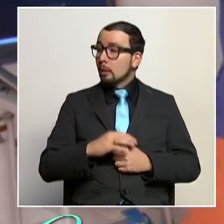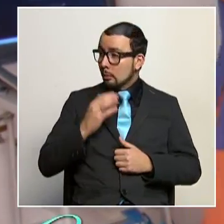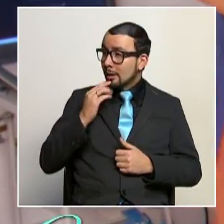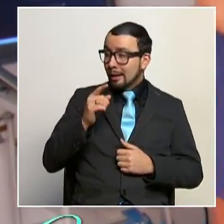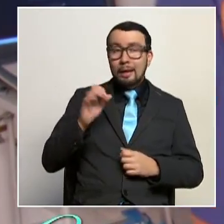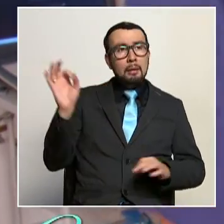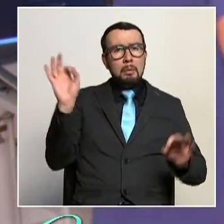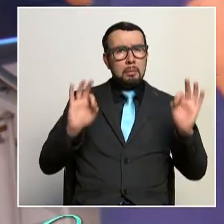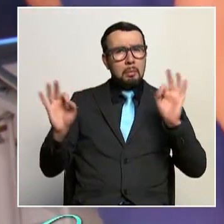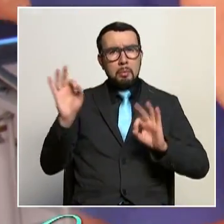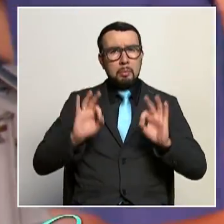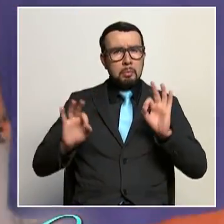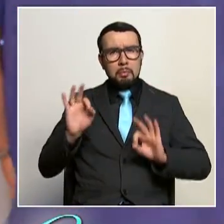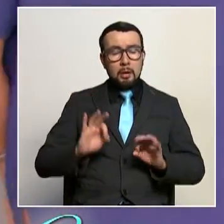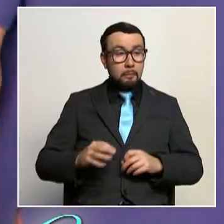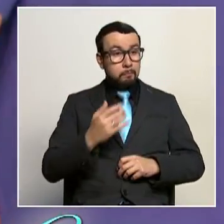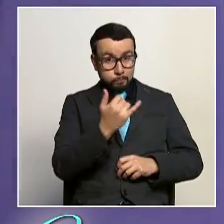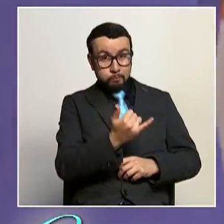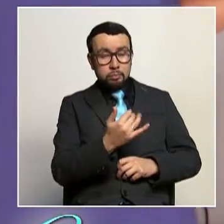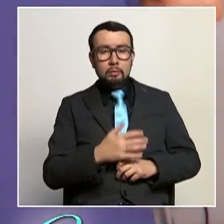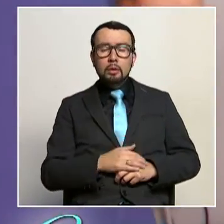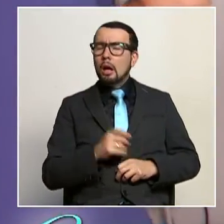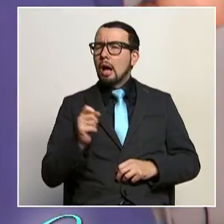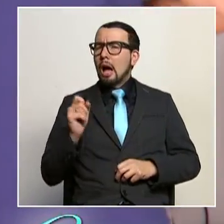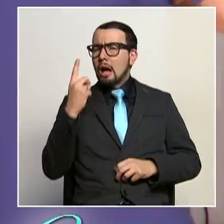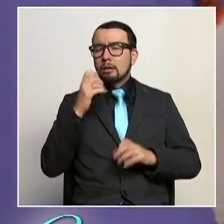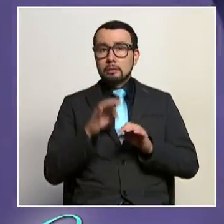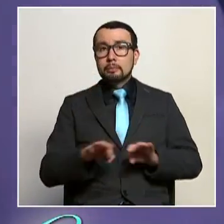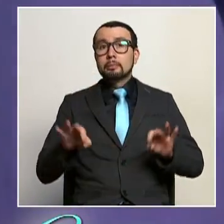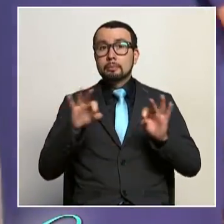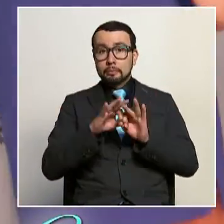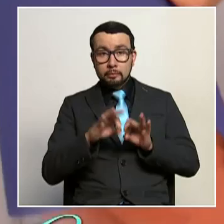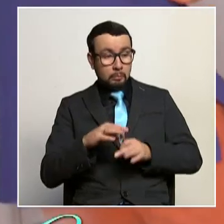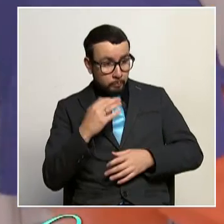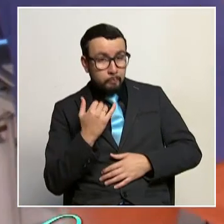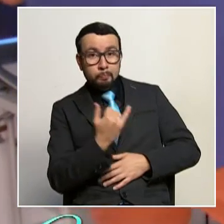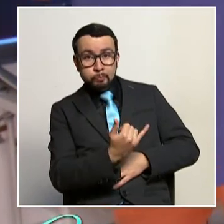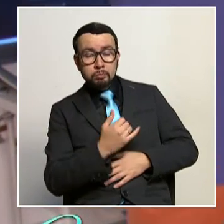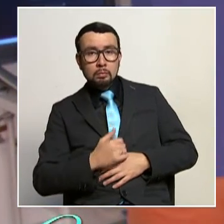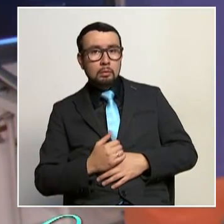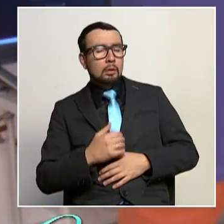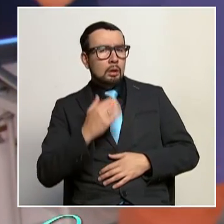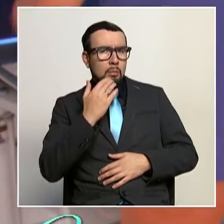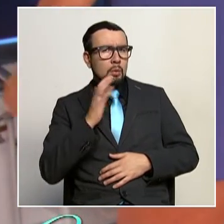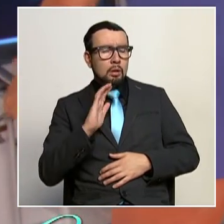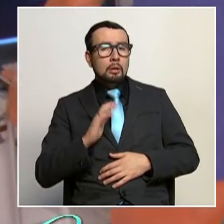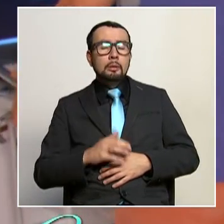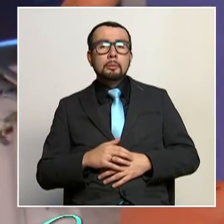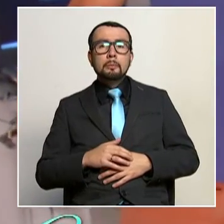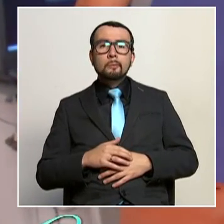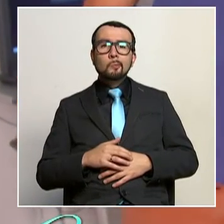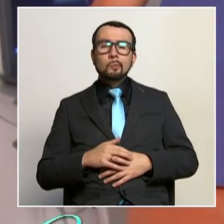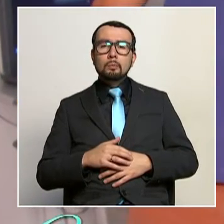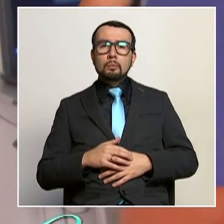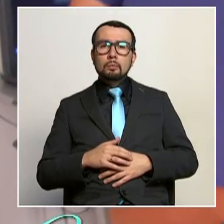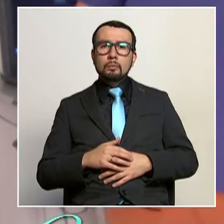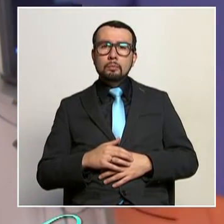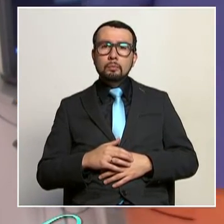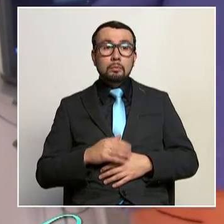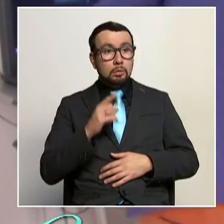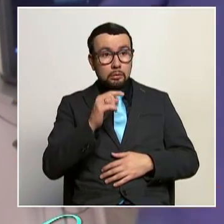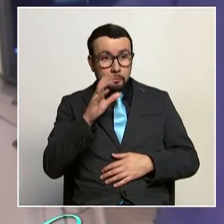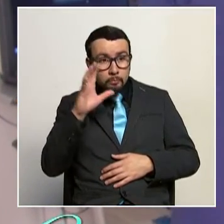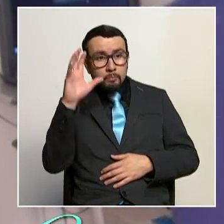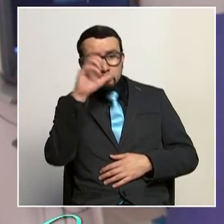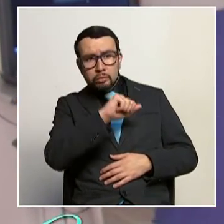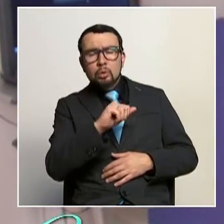el equipo, doctor Alejandro, hay una cosa muy importante para la ecografía. Uno puede definir las condiciones en que